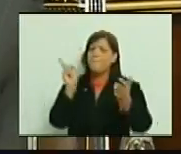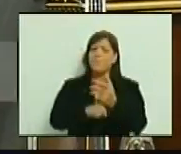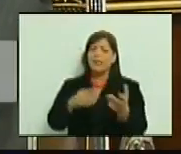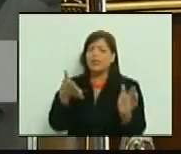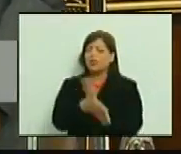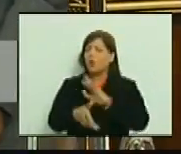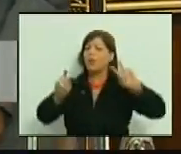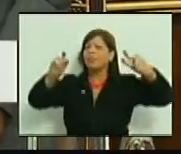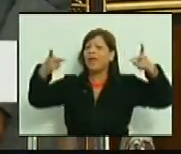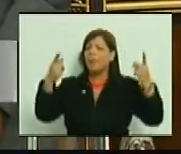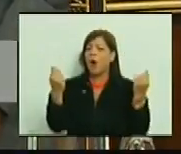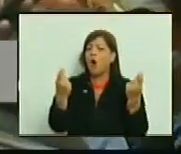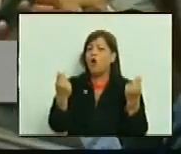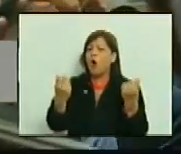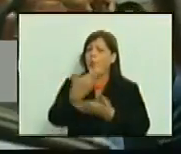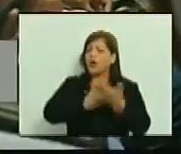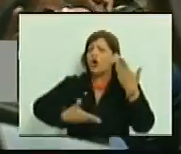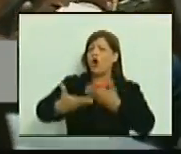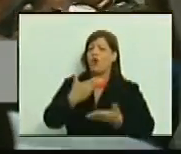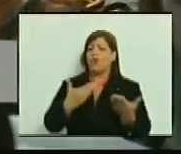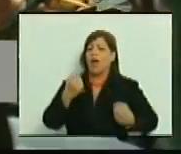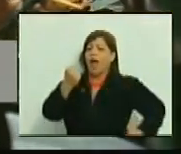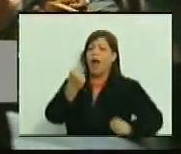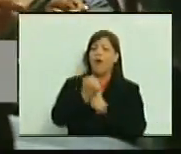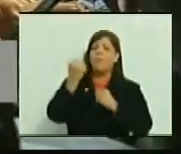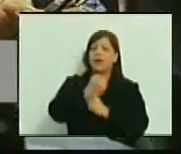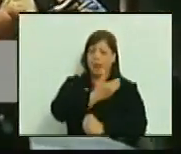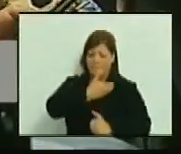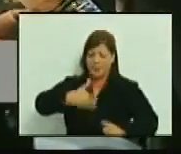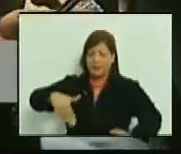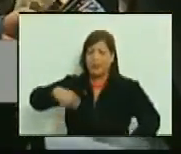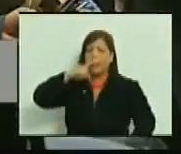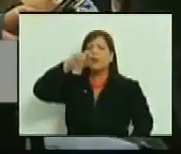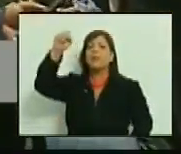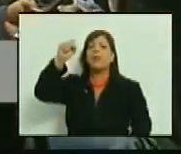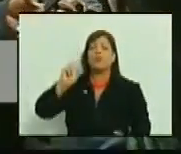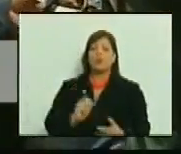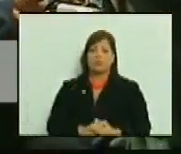económica para acompañar al presidente Maduro.